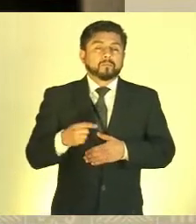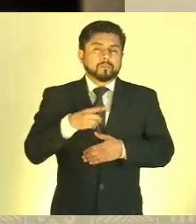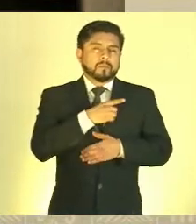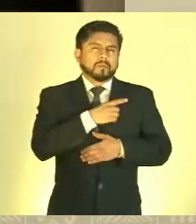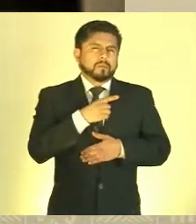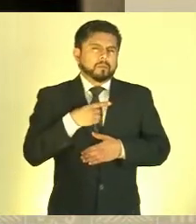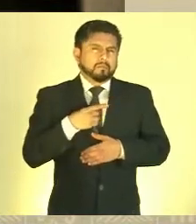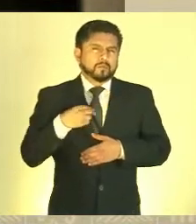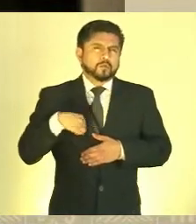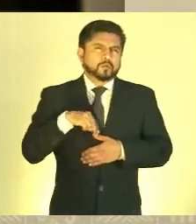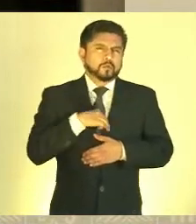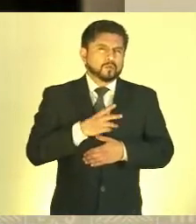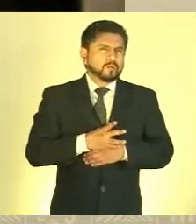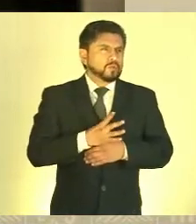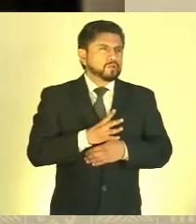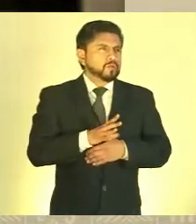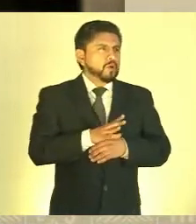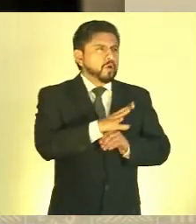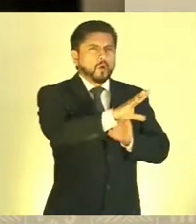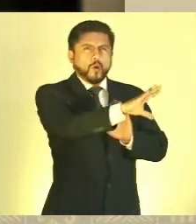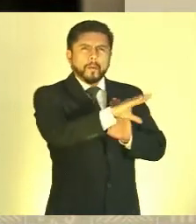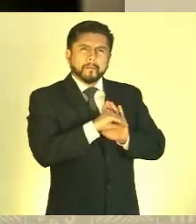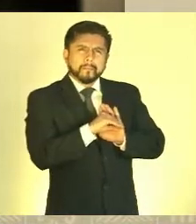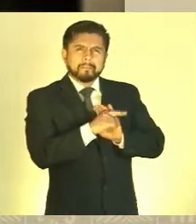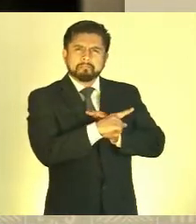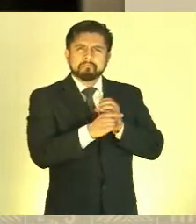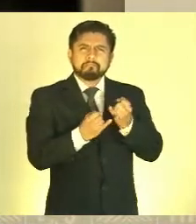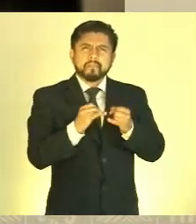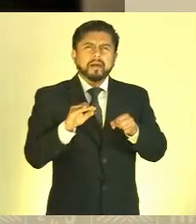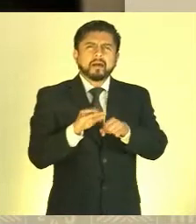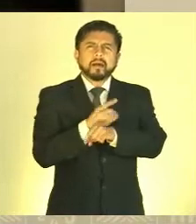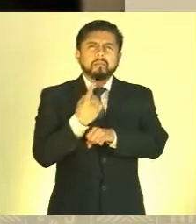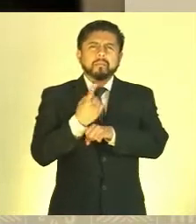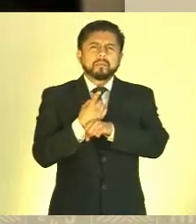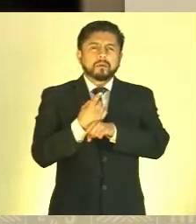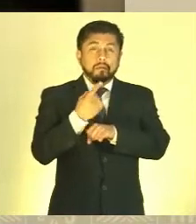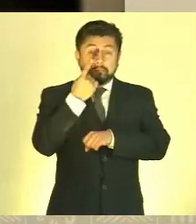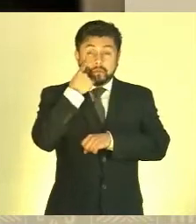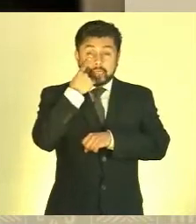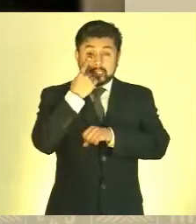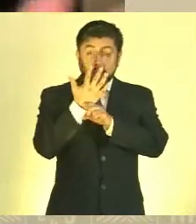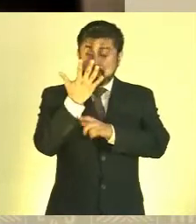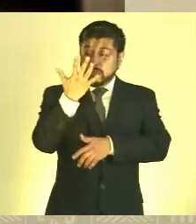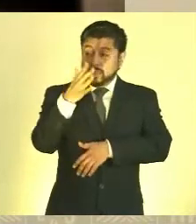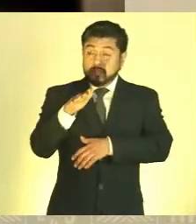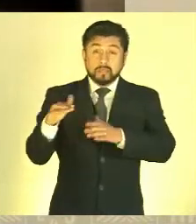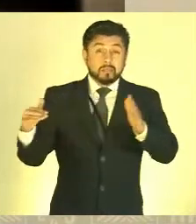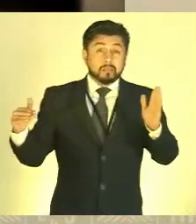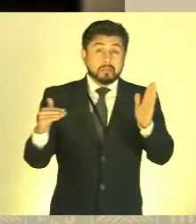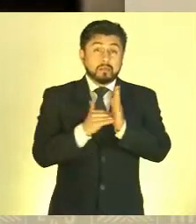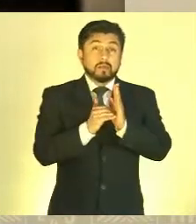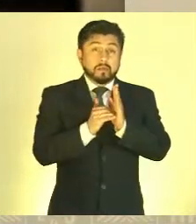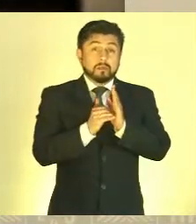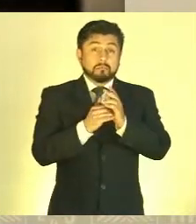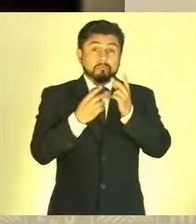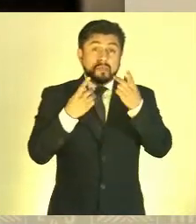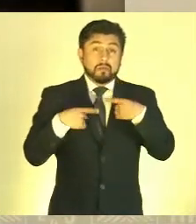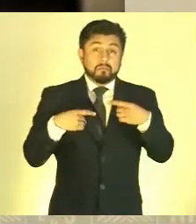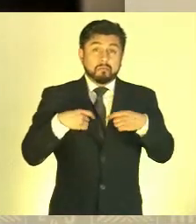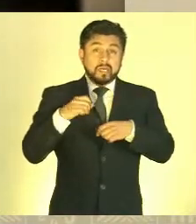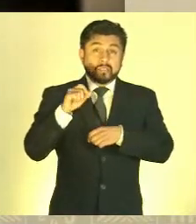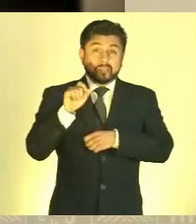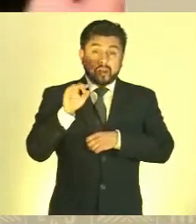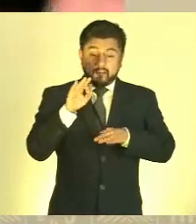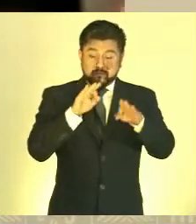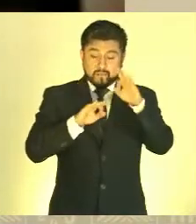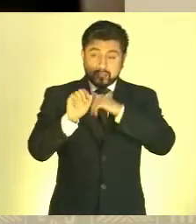deberíamos tener como modelo, por muchas razones. Primero, son 10.000 físicos de todo el mundo, O sea que es una